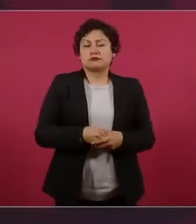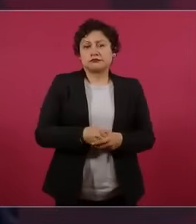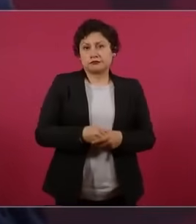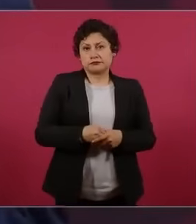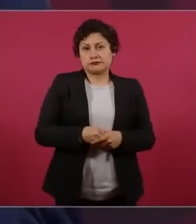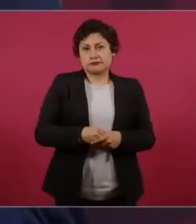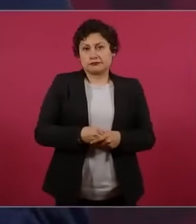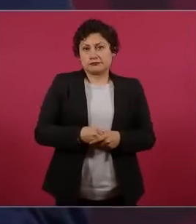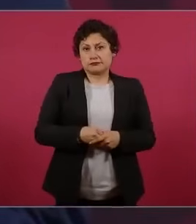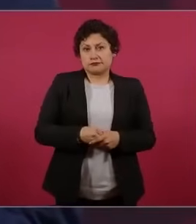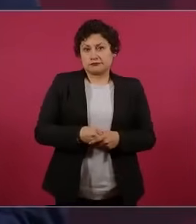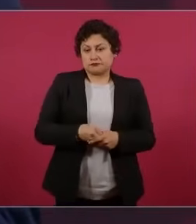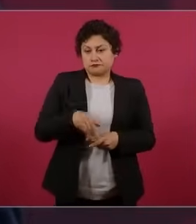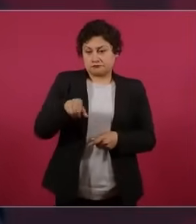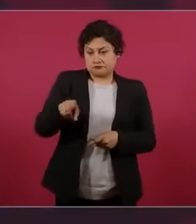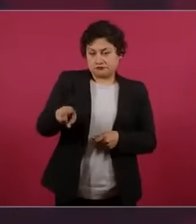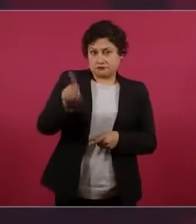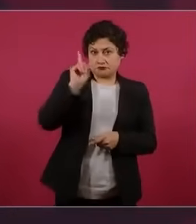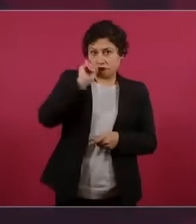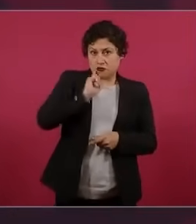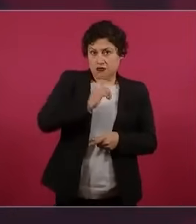La señora Piña con